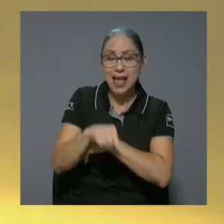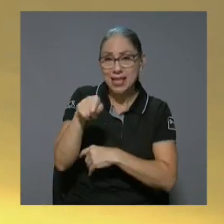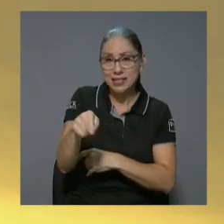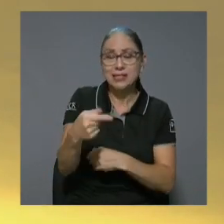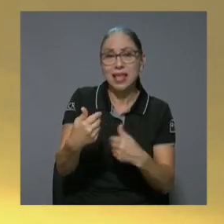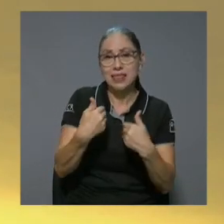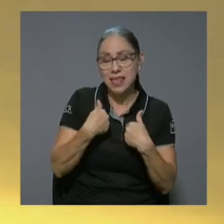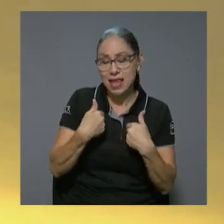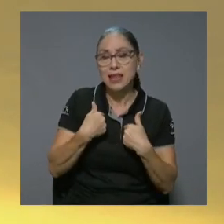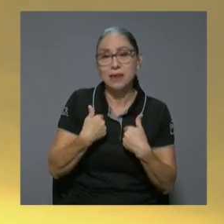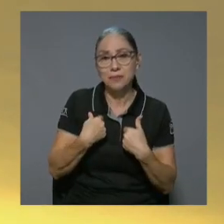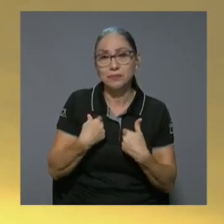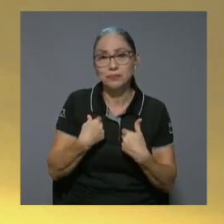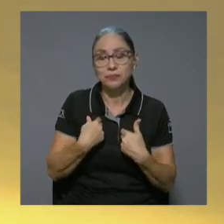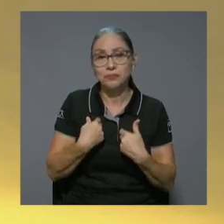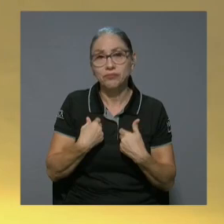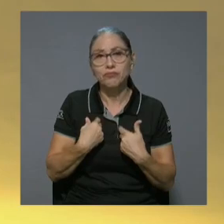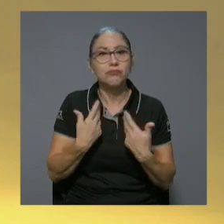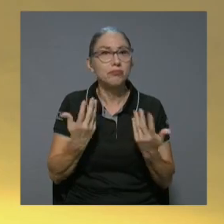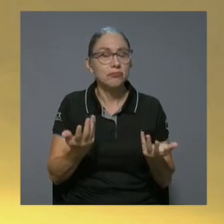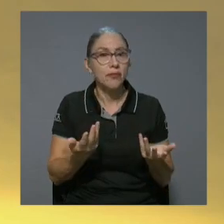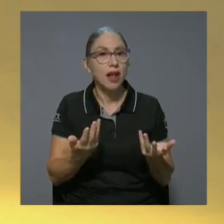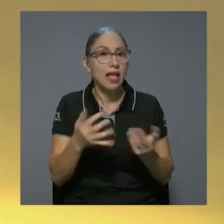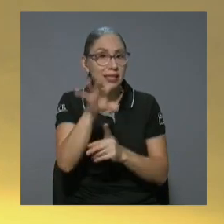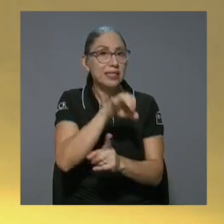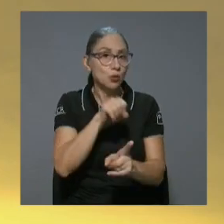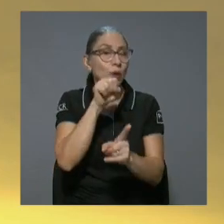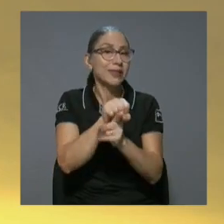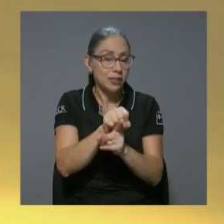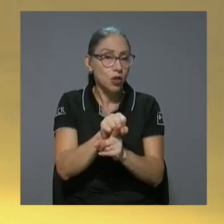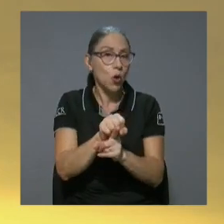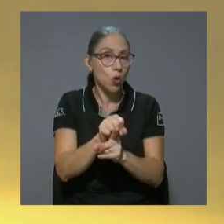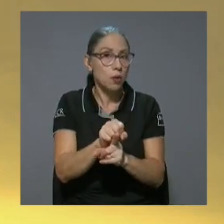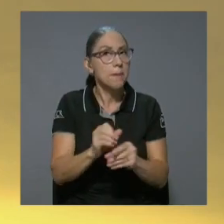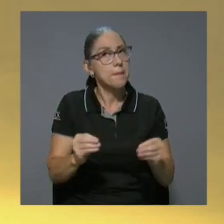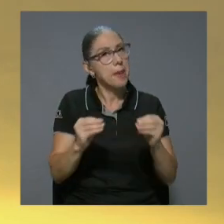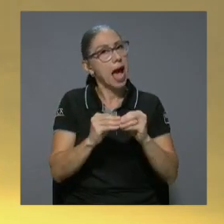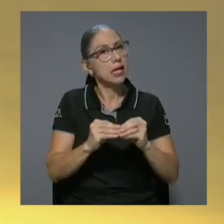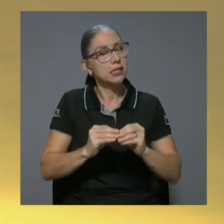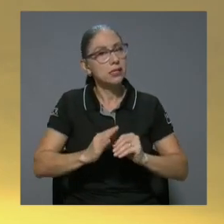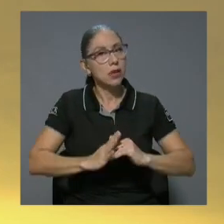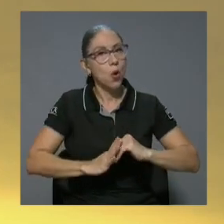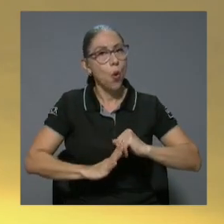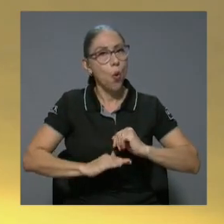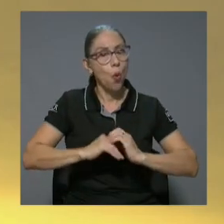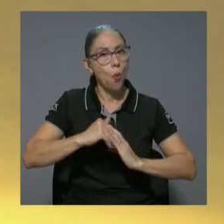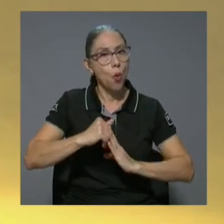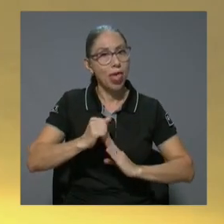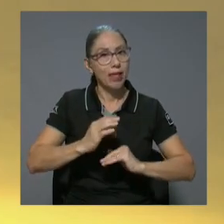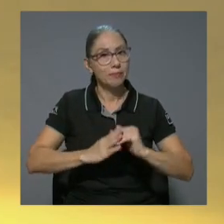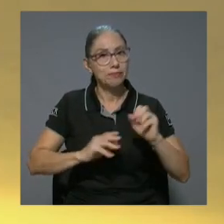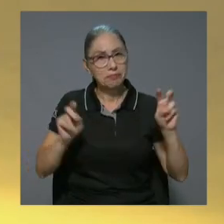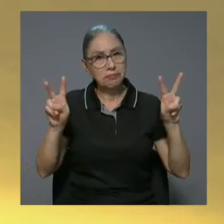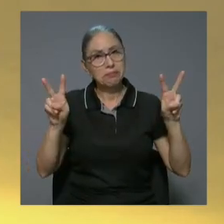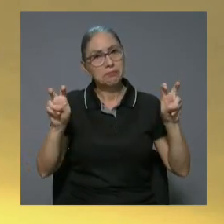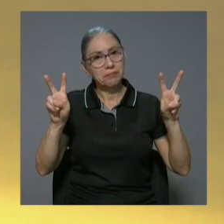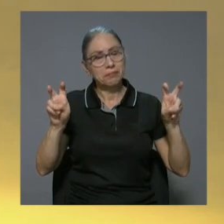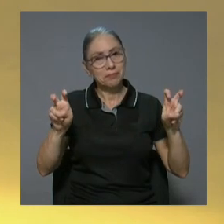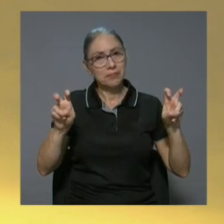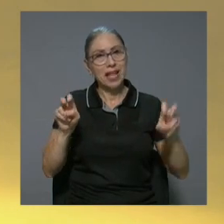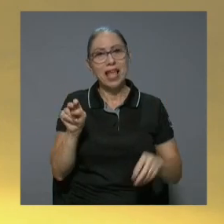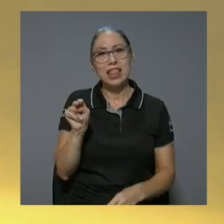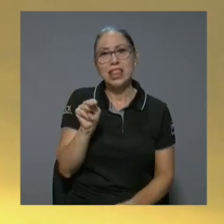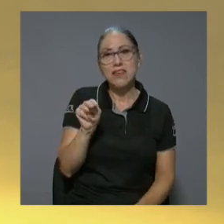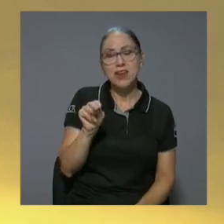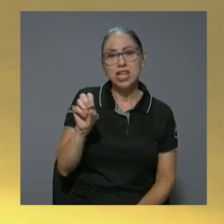tiene, digamos, la situación más cómoda del, comillas, nearshoring, o sea, de